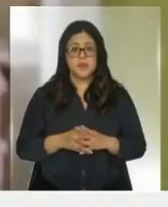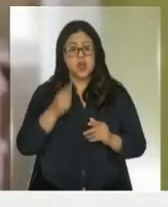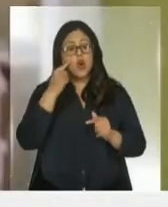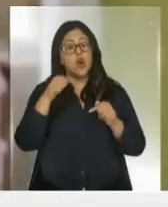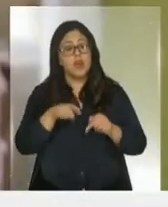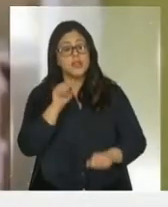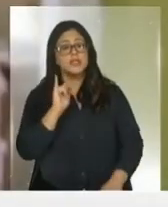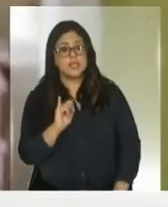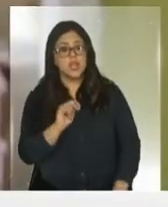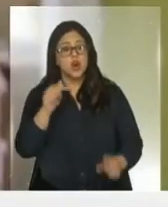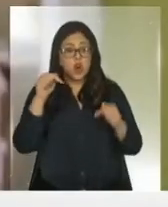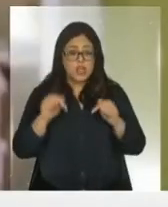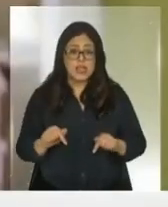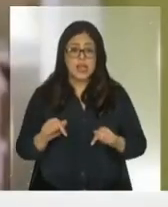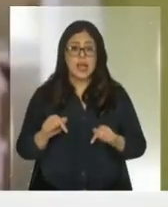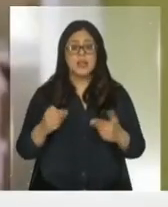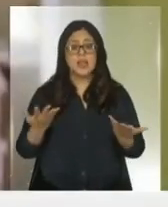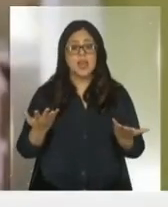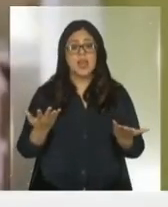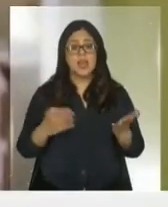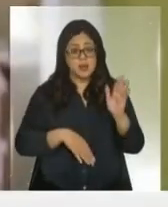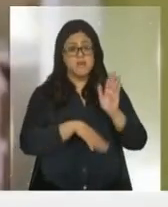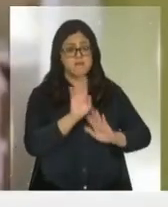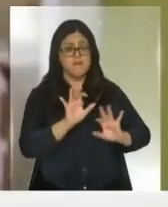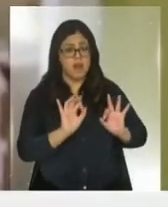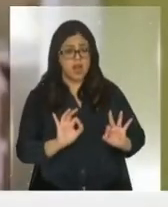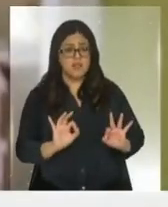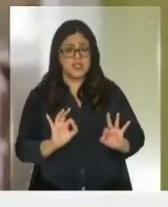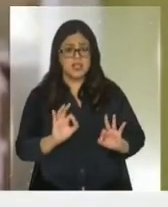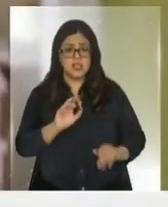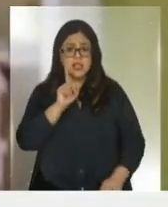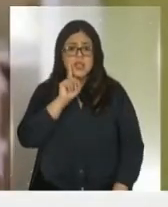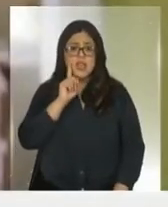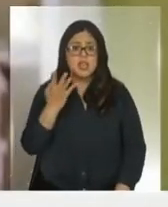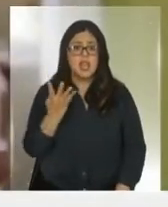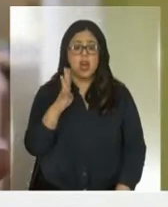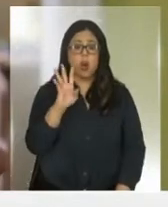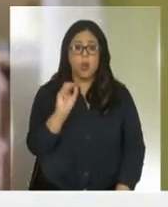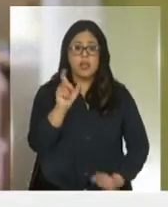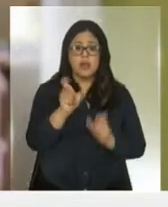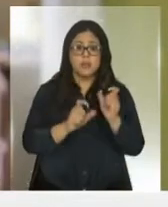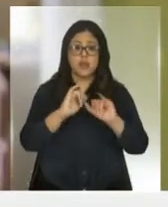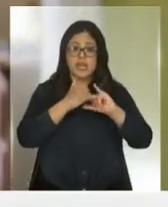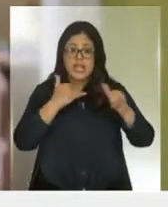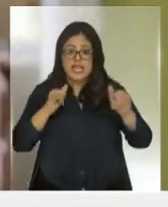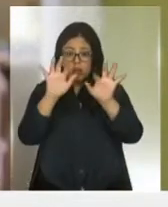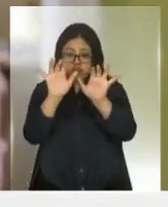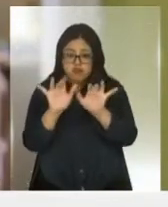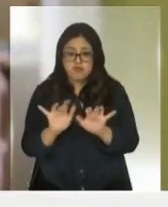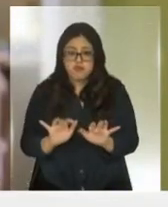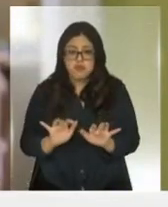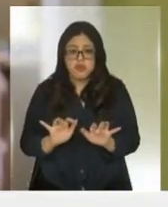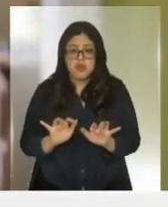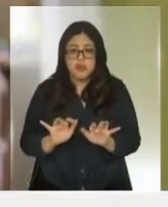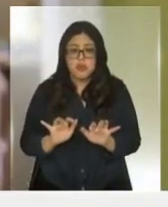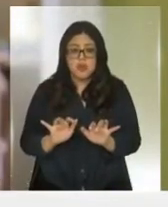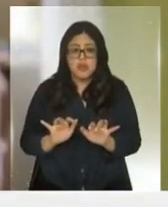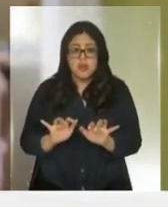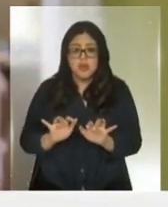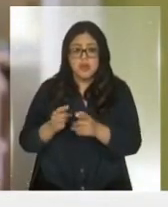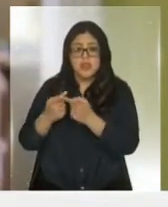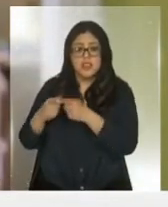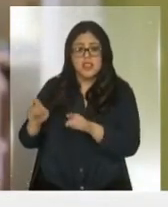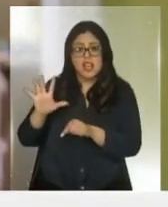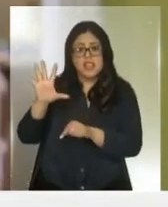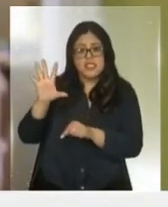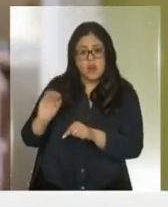Definitivamente sí. Hoy día es mucho más eficiente tener 40 ingenieros informáticos que tener quizás